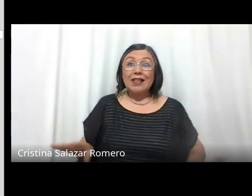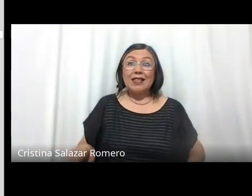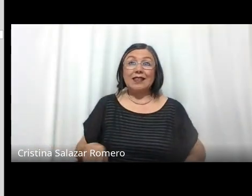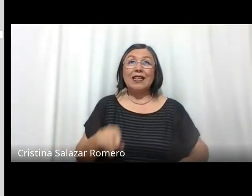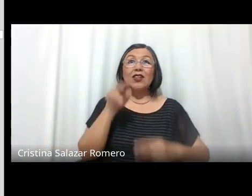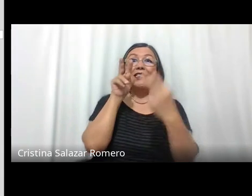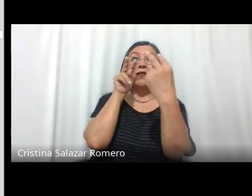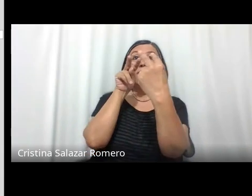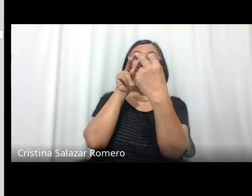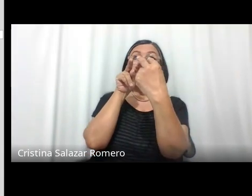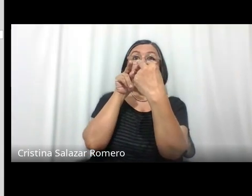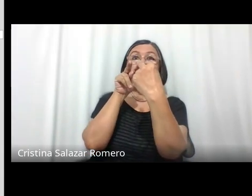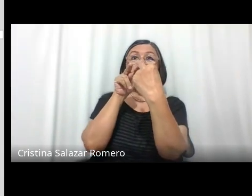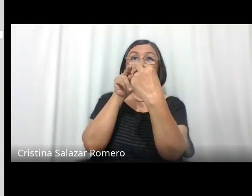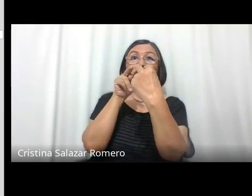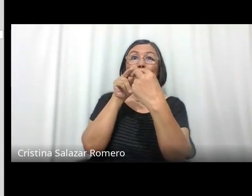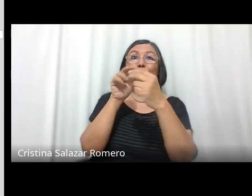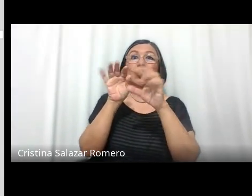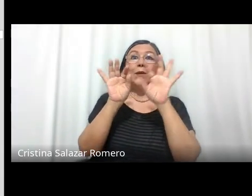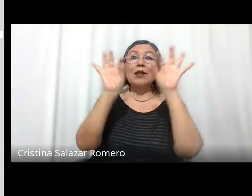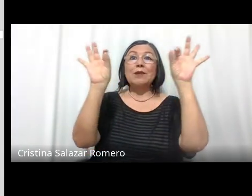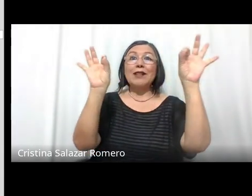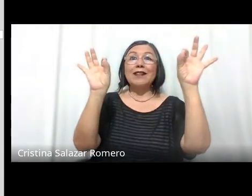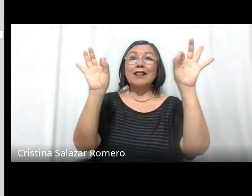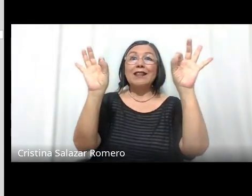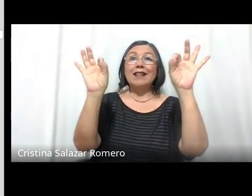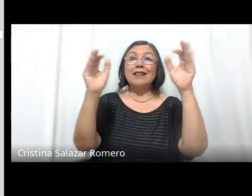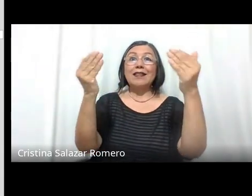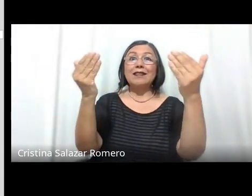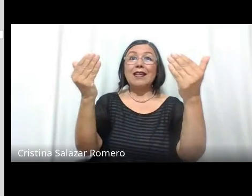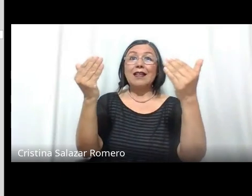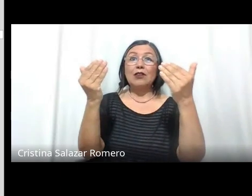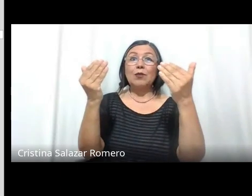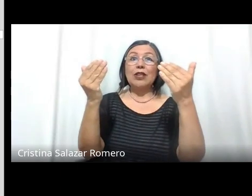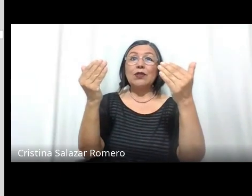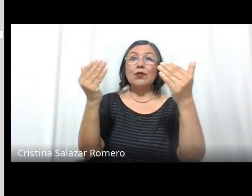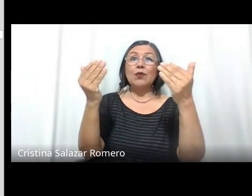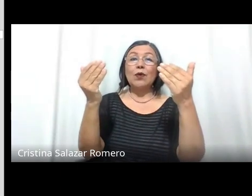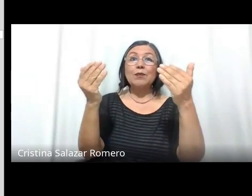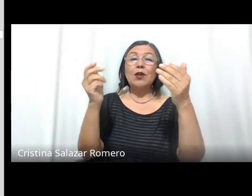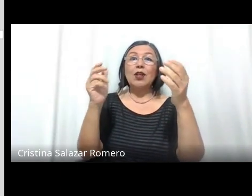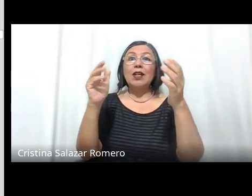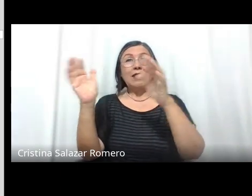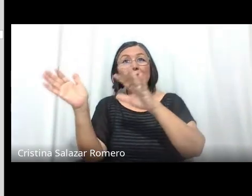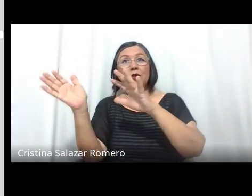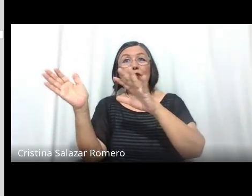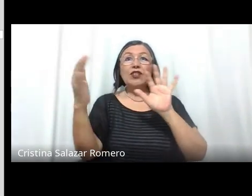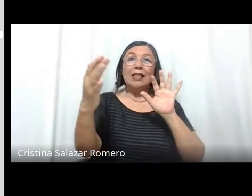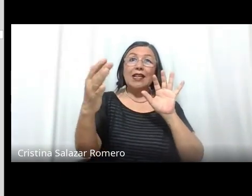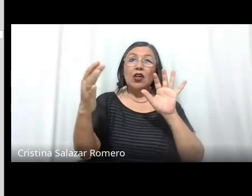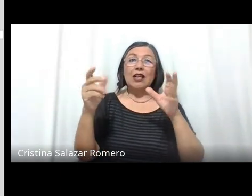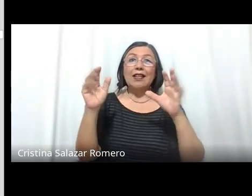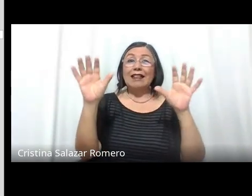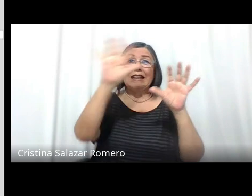ningún detalle. Tengo que estar viendo a la persona a los ojos, pero sin perder detalle de si adelantó un poquito su cuerpo, si se movió,